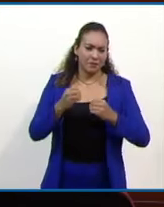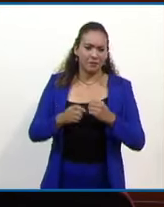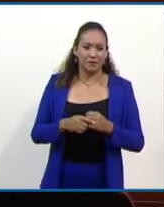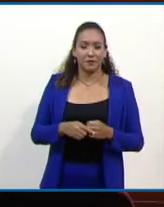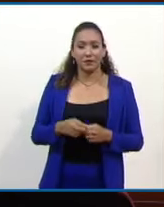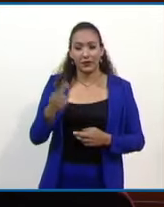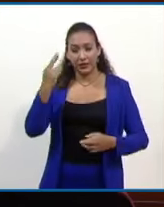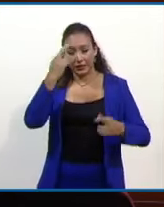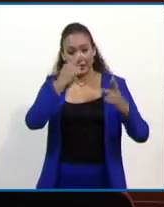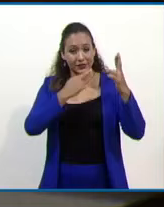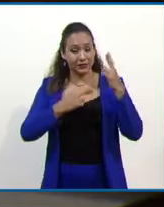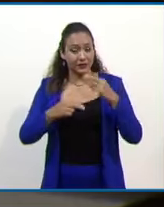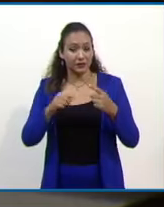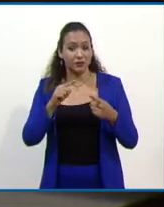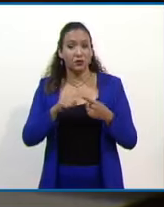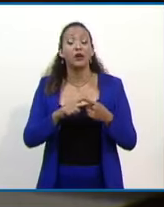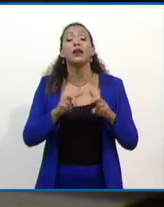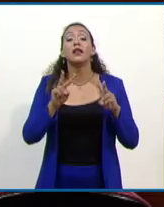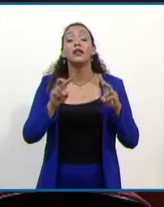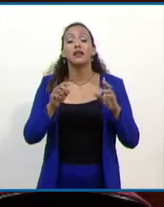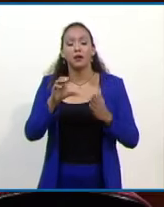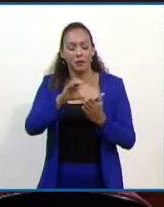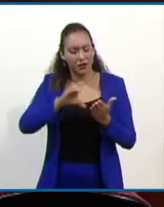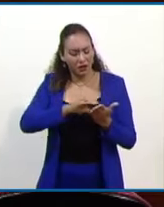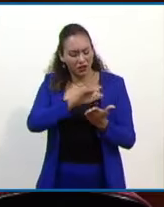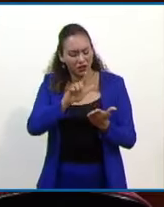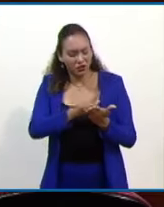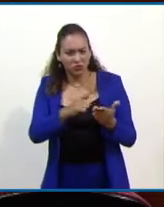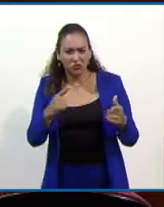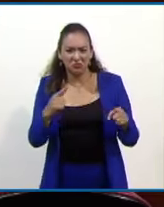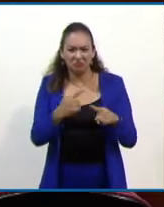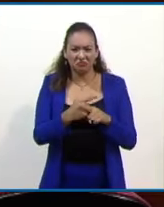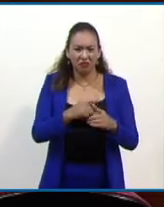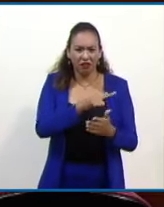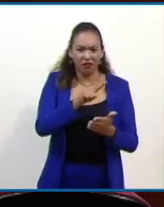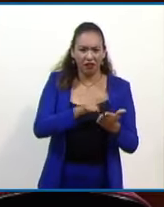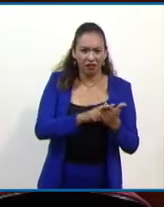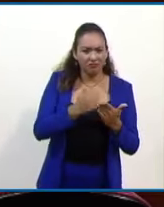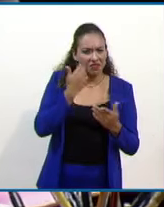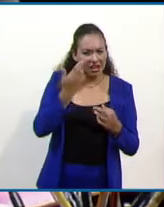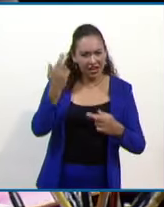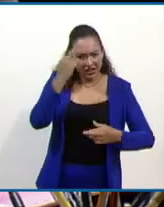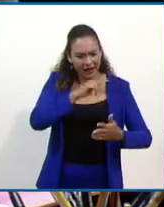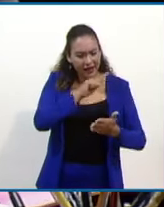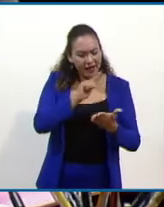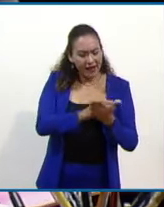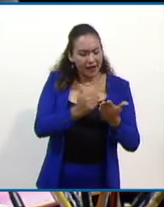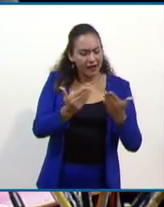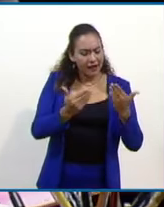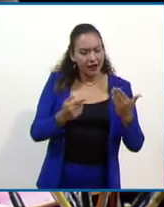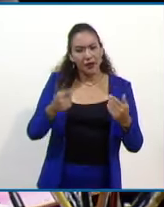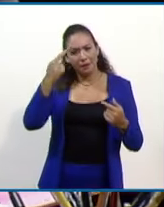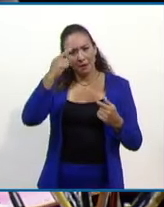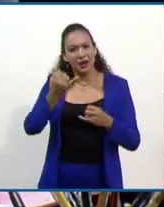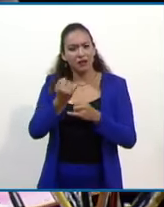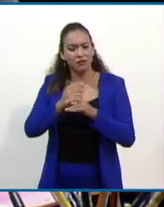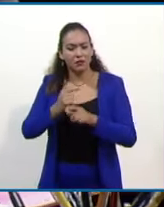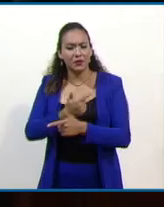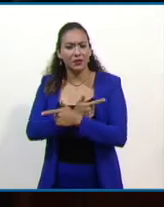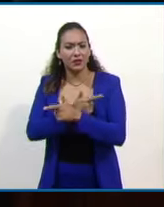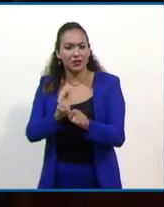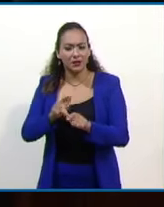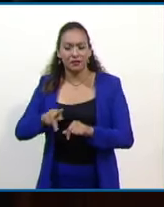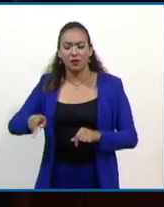de inconstitucionalidad en la que se pide invalidar diversas disposiciones de la Ley de Consulta Previa, Libre e Informada de los pueblos